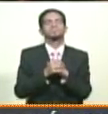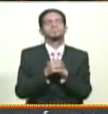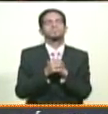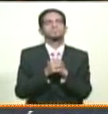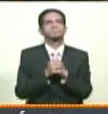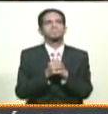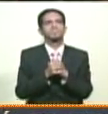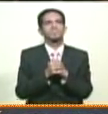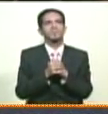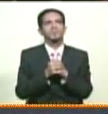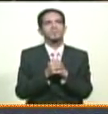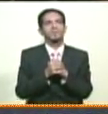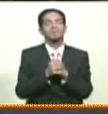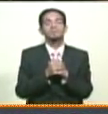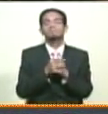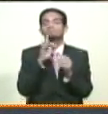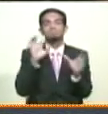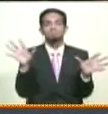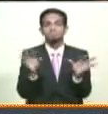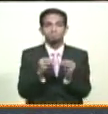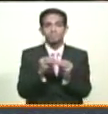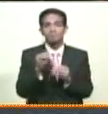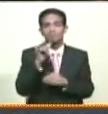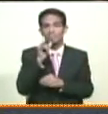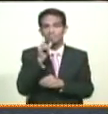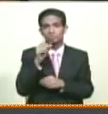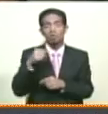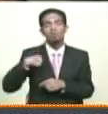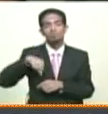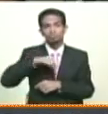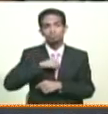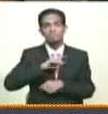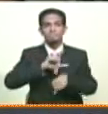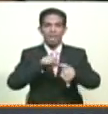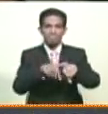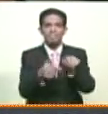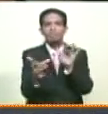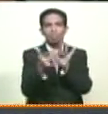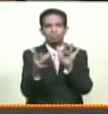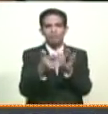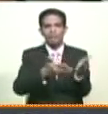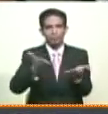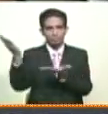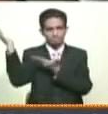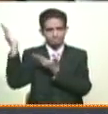popular. Con esta información nosotros vamos a estar devolviendo el presente contacto al estudio. Adelante.